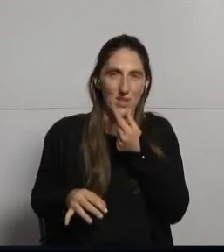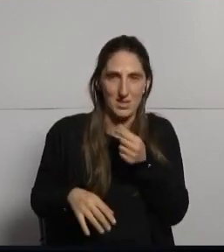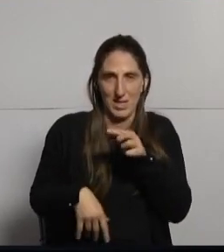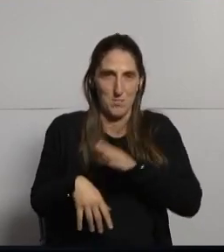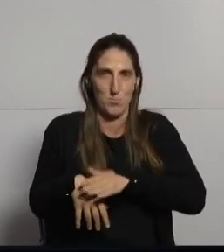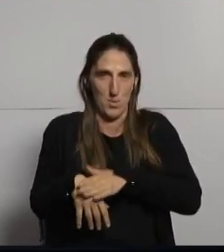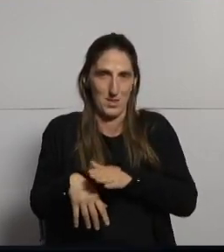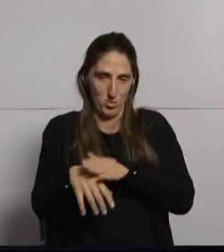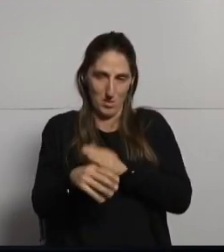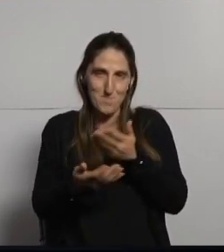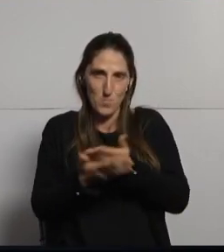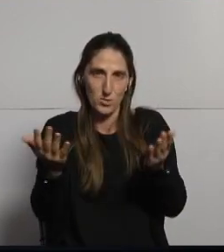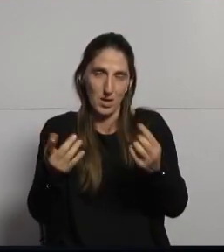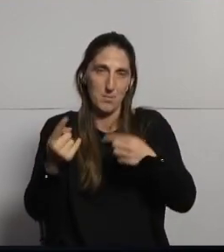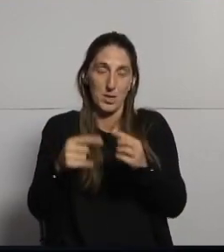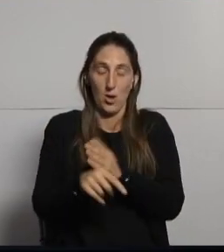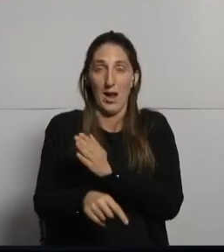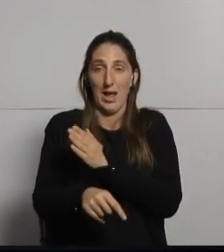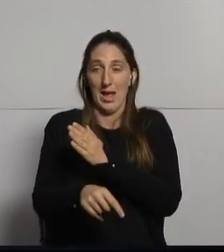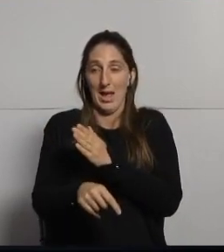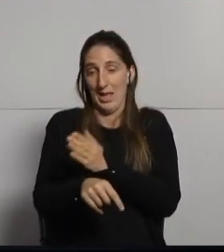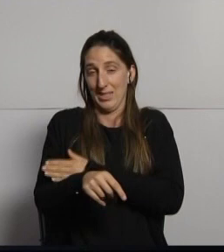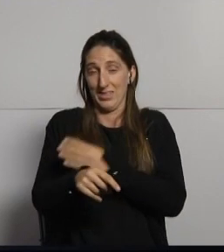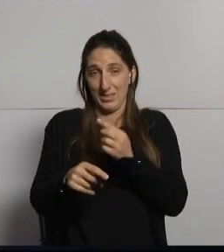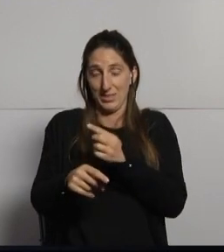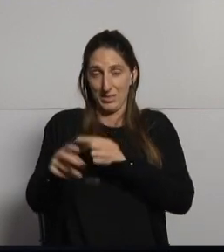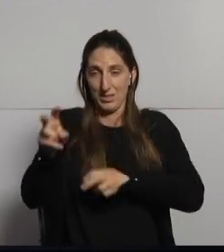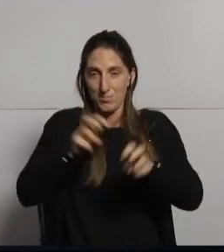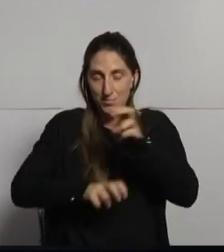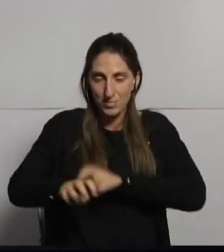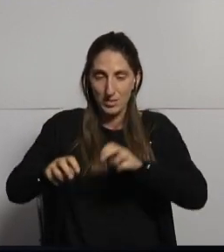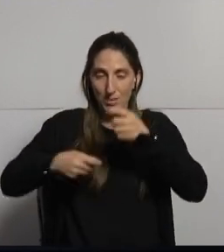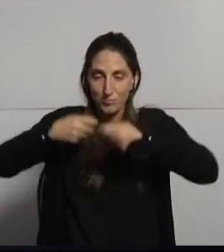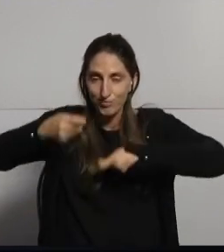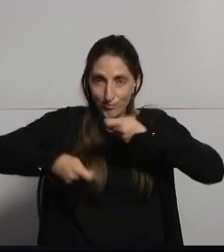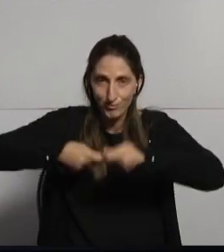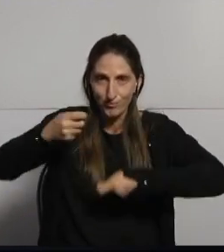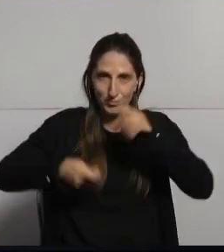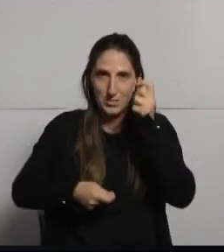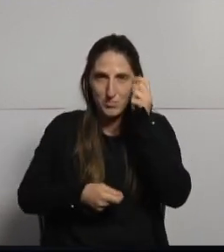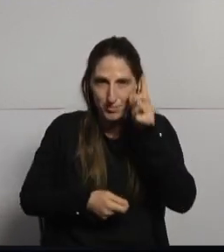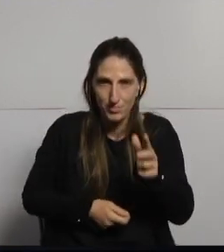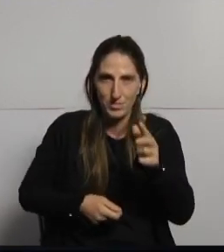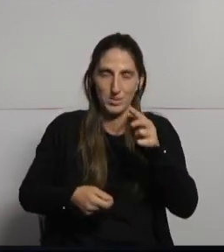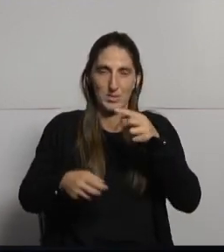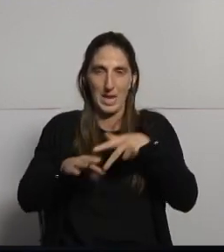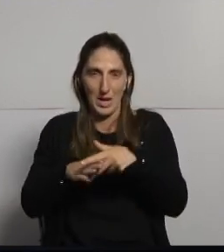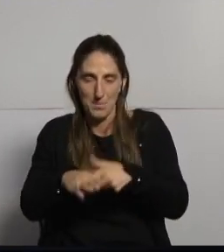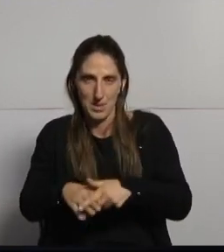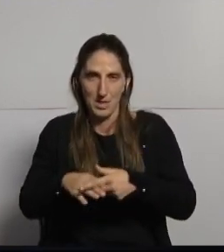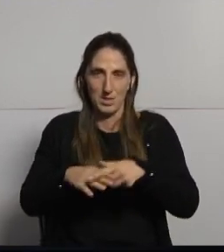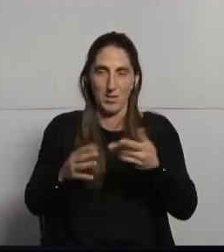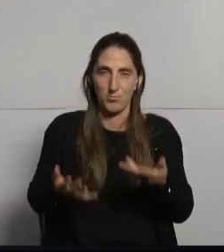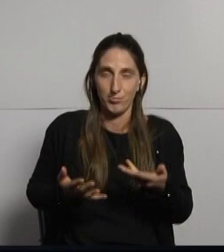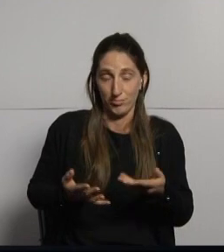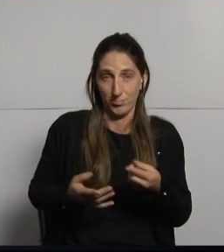de ejecutarlas, pero que tienen detrás una tremenda ingeniería y complejidad a nivel de algoritmos, a nivel de herramientas, a nivel de